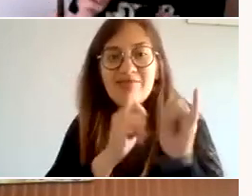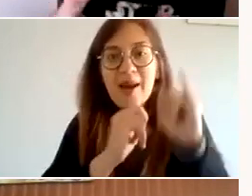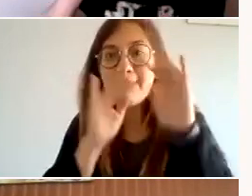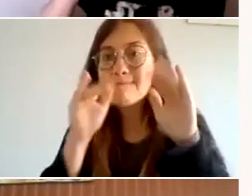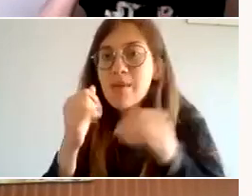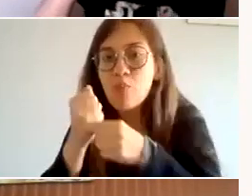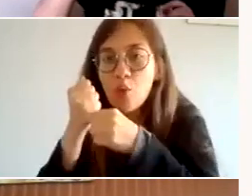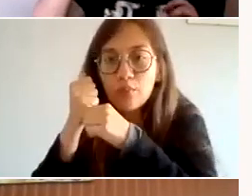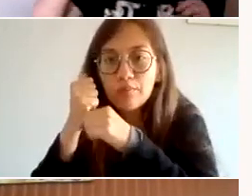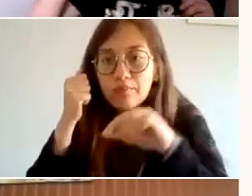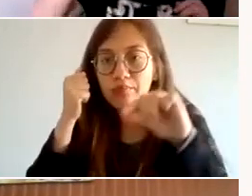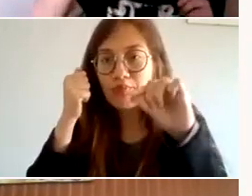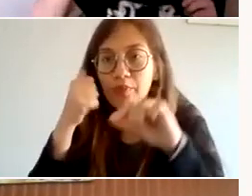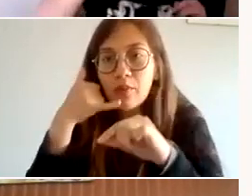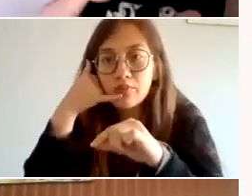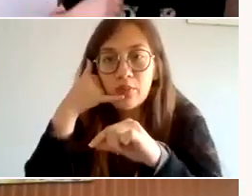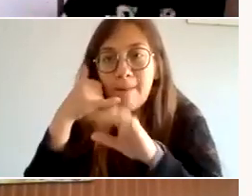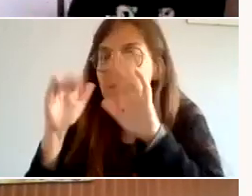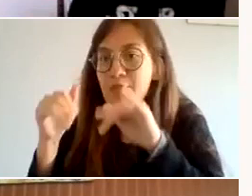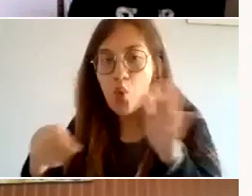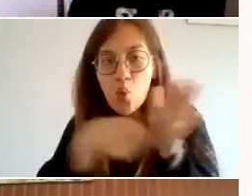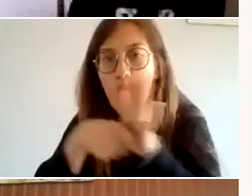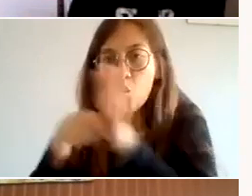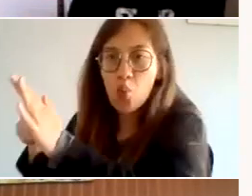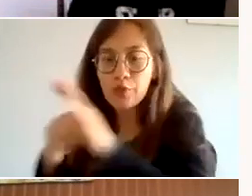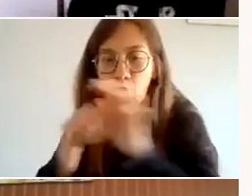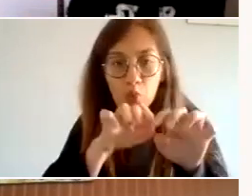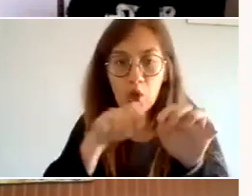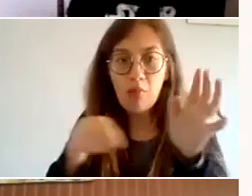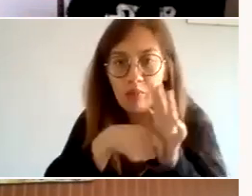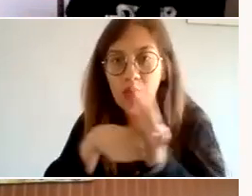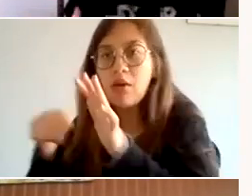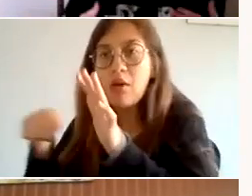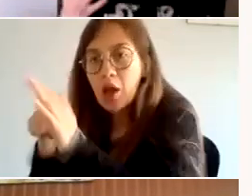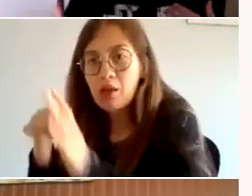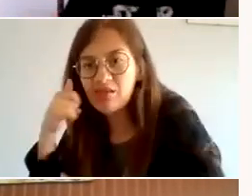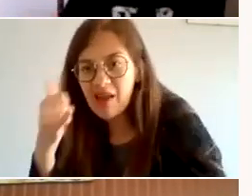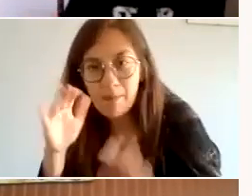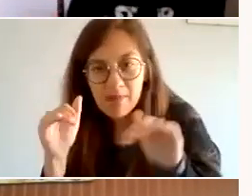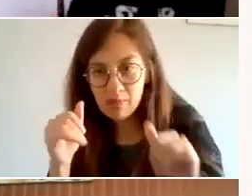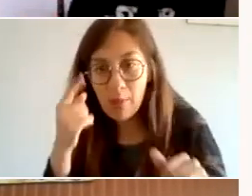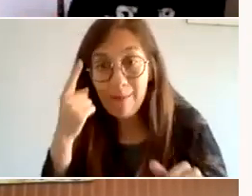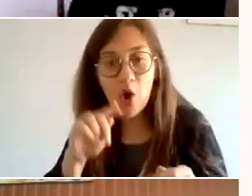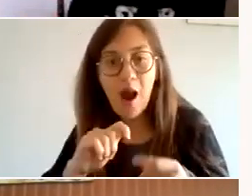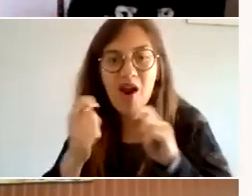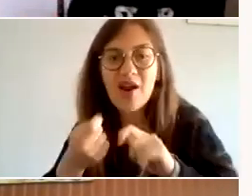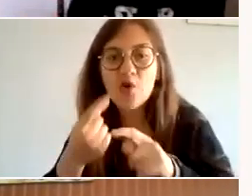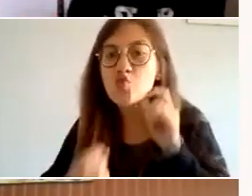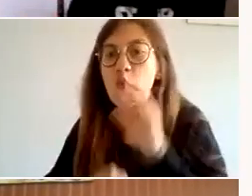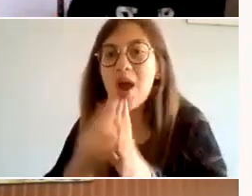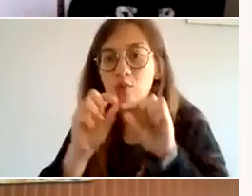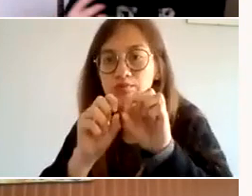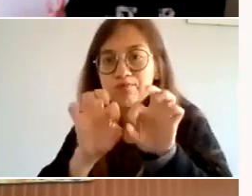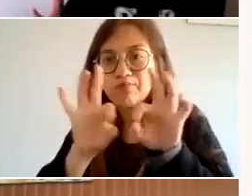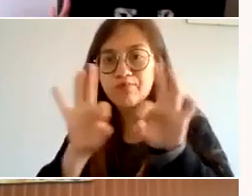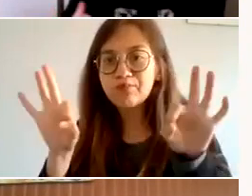son estos switches que uno conecta atrás del computador. Y hoy en día ya también hay habido algunas evoluciones con lo que se llama